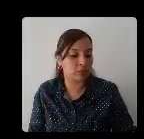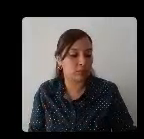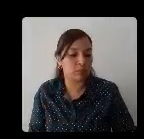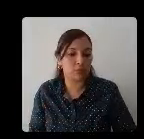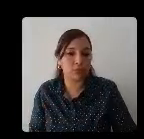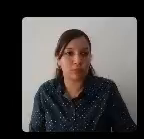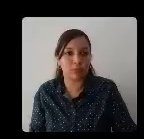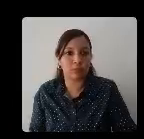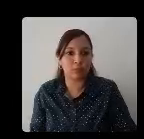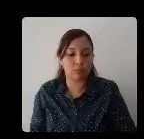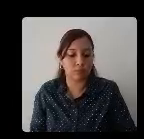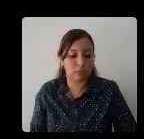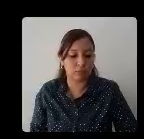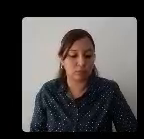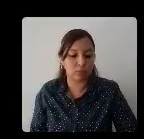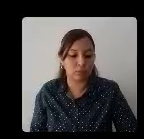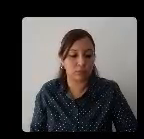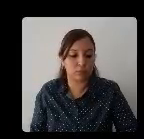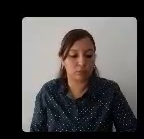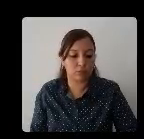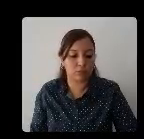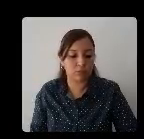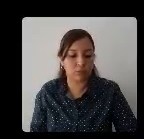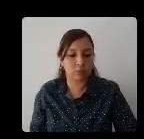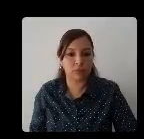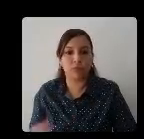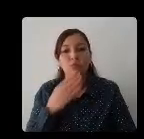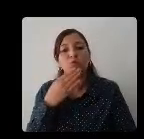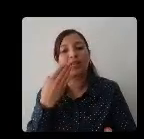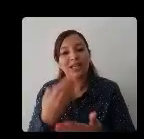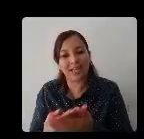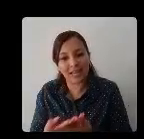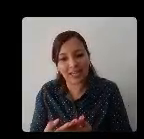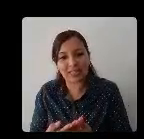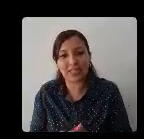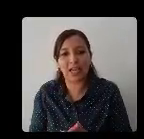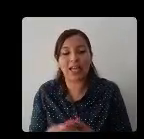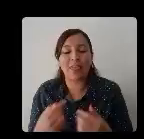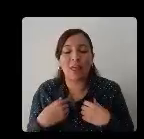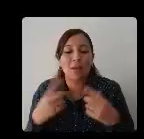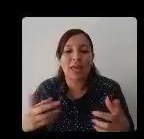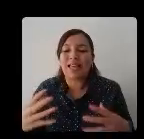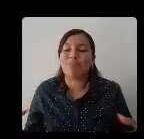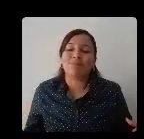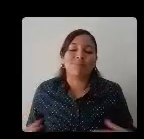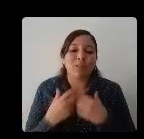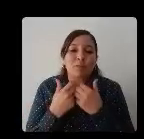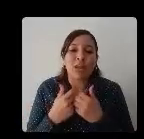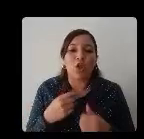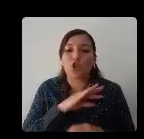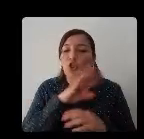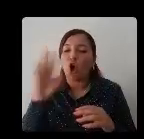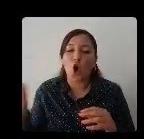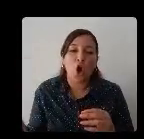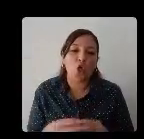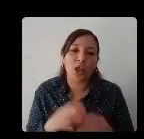una andenería milenaria que aún es viva porque lo seguimos produciendo. Y también tenemos